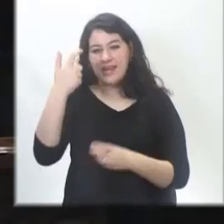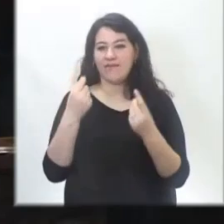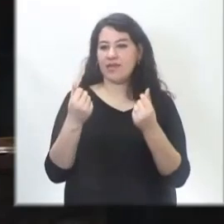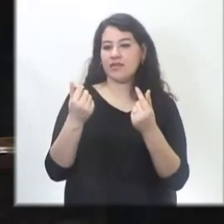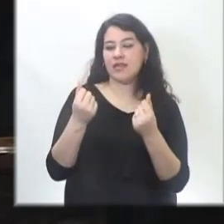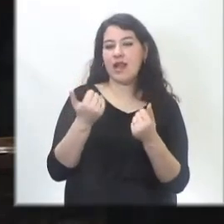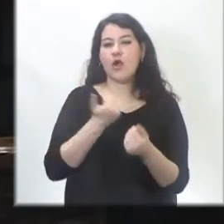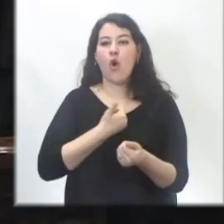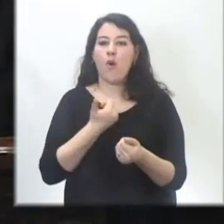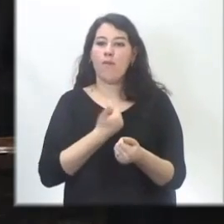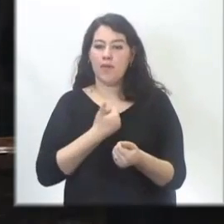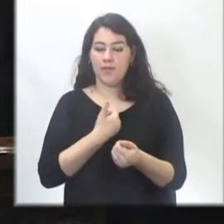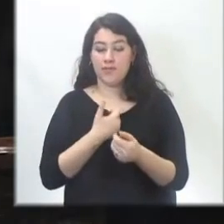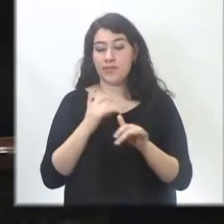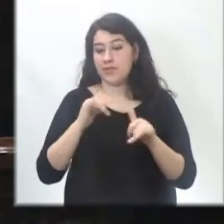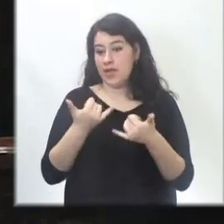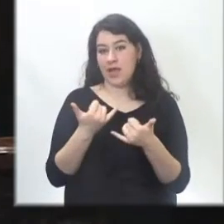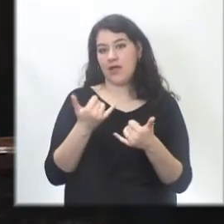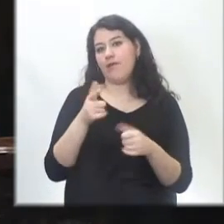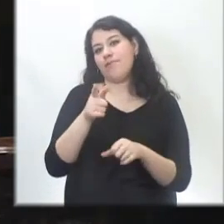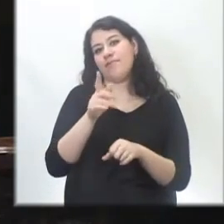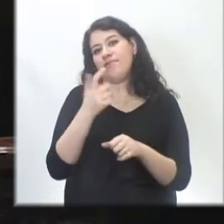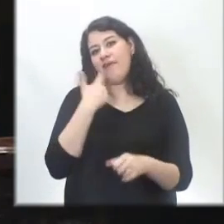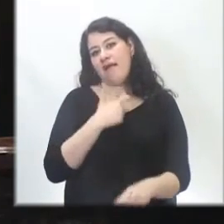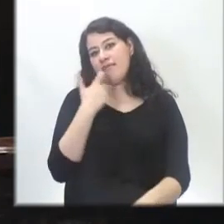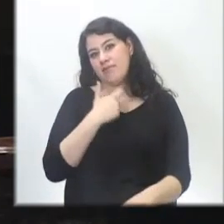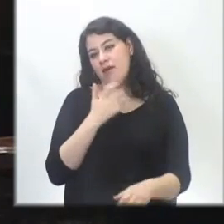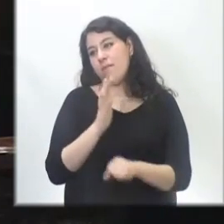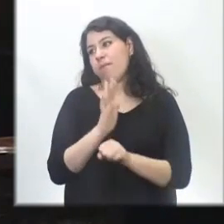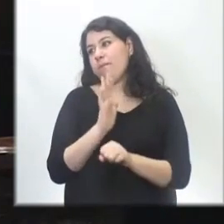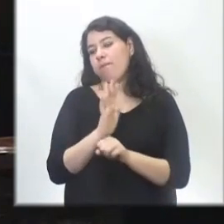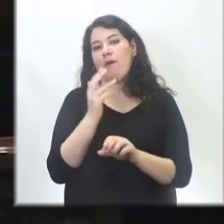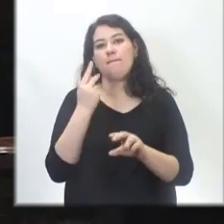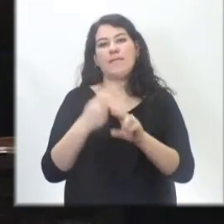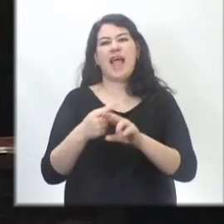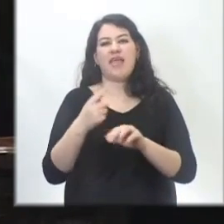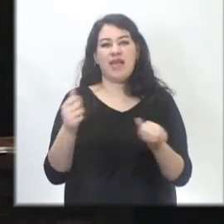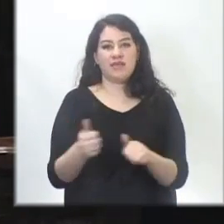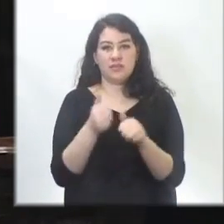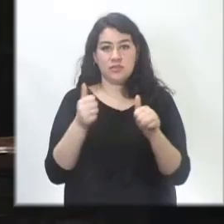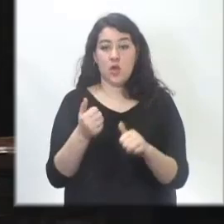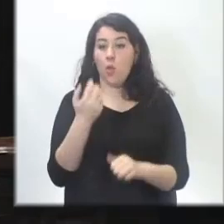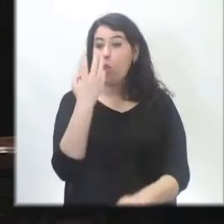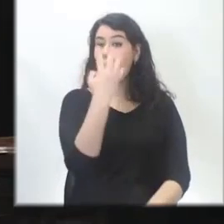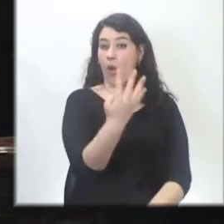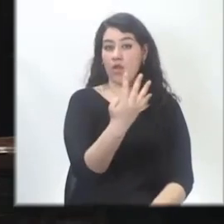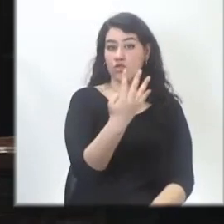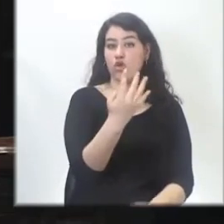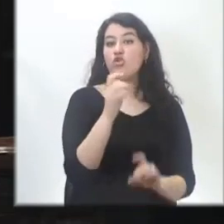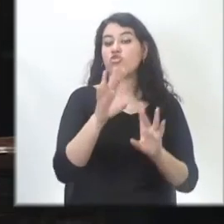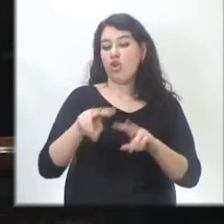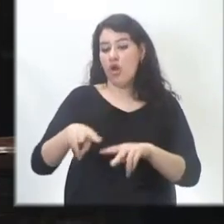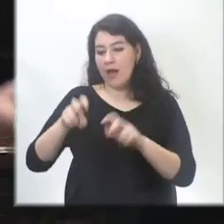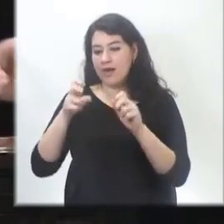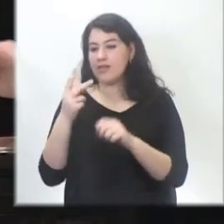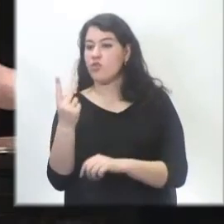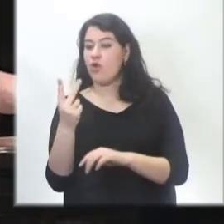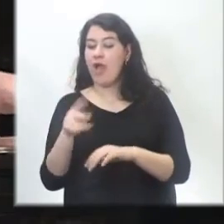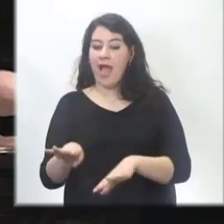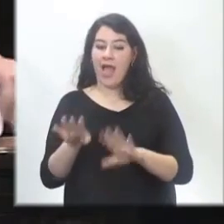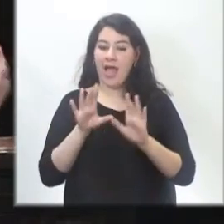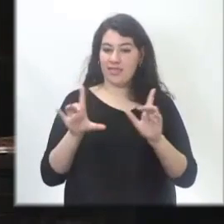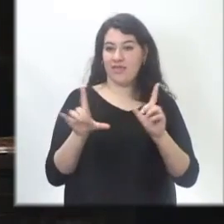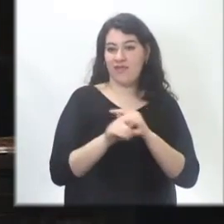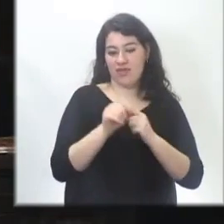da a medias, porque de 4 ofertas analiza solamente 2, antes de cerrar el negocio